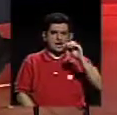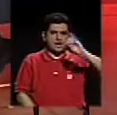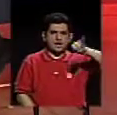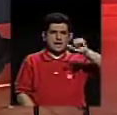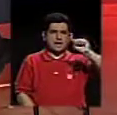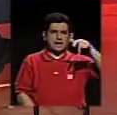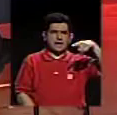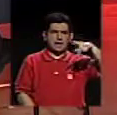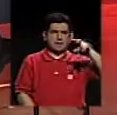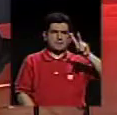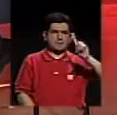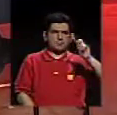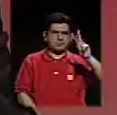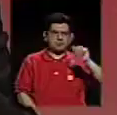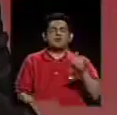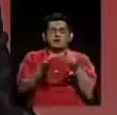importante. 4.3.